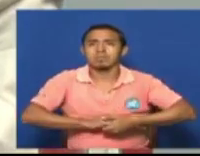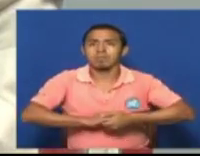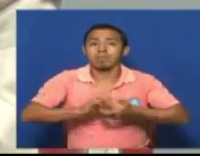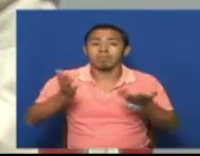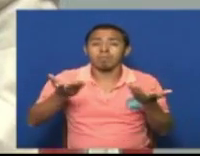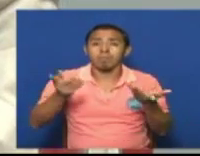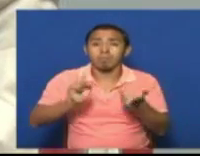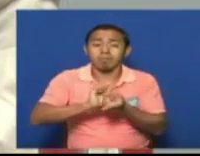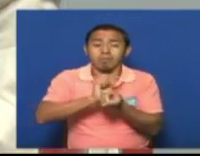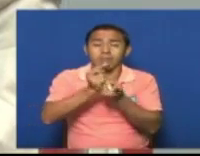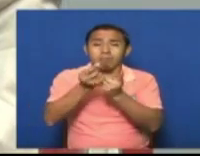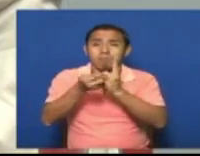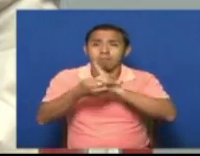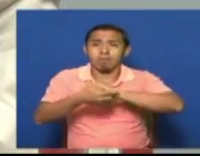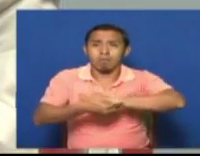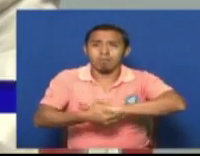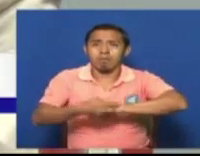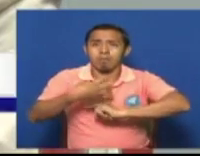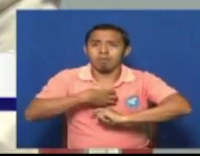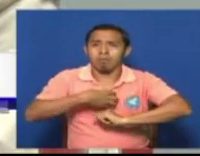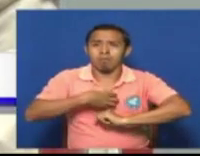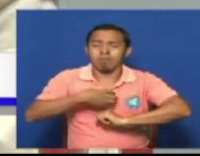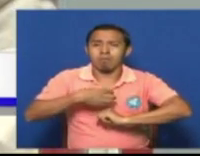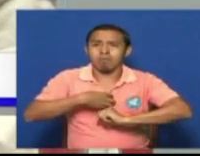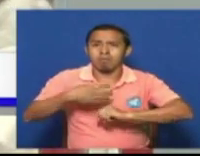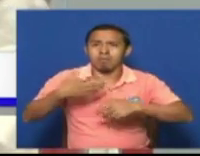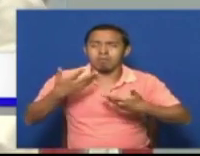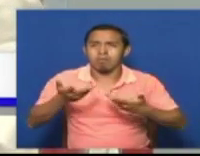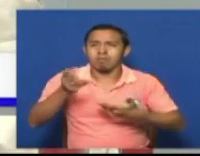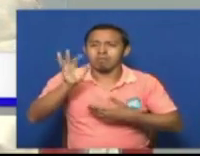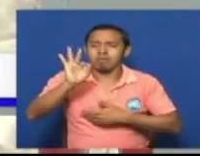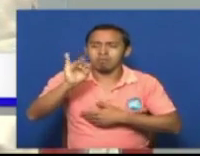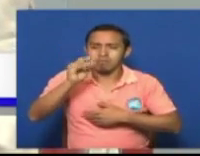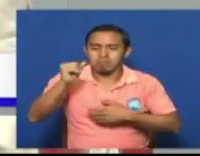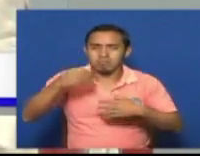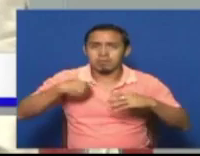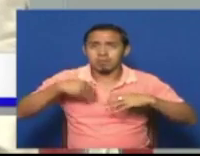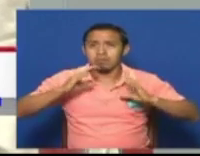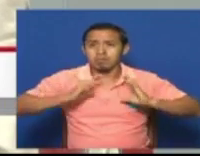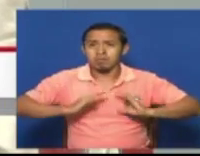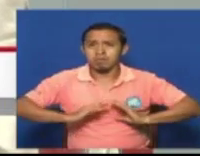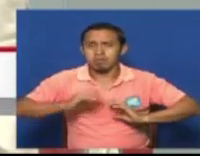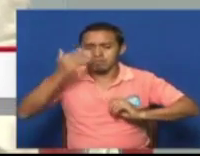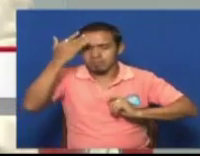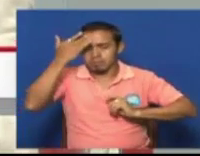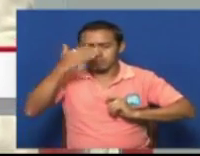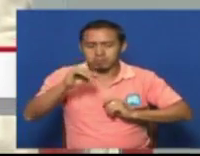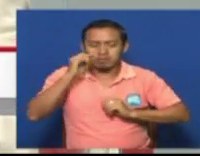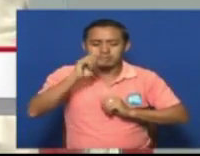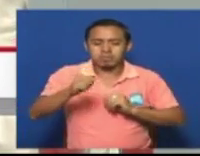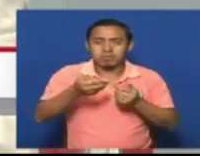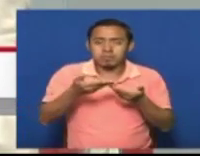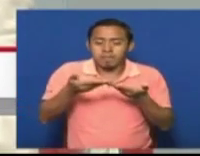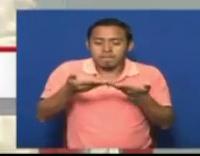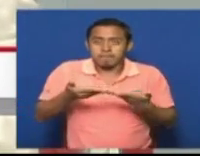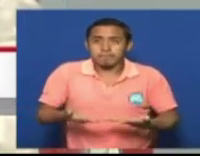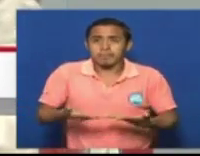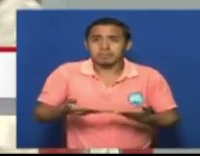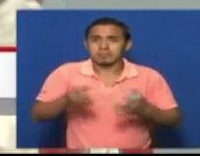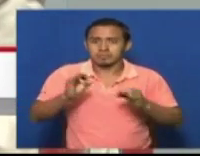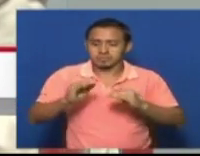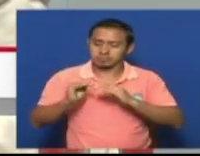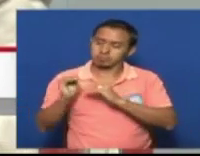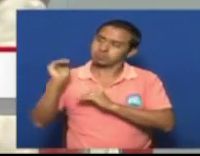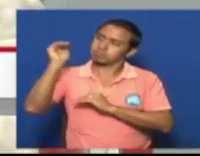evoluciona sus condiciones físicas y e identificar si el peso de los niños se corresponde con su